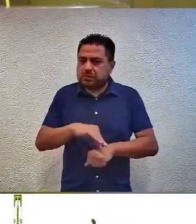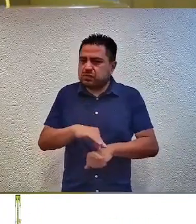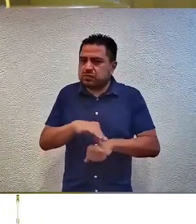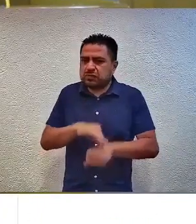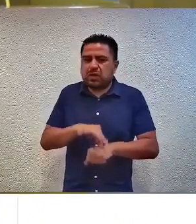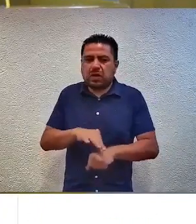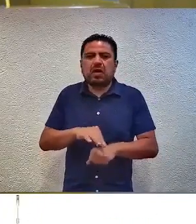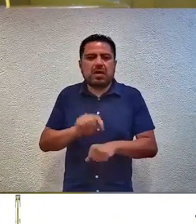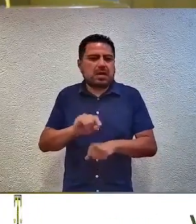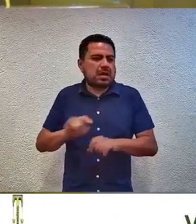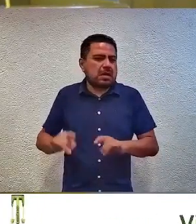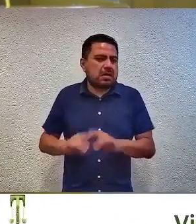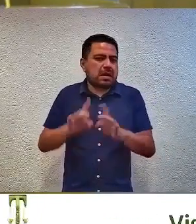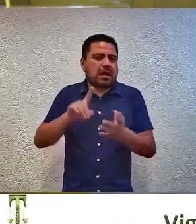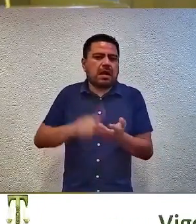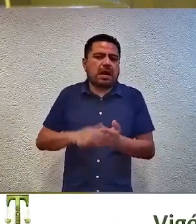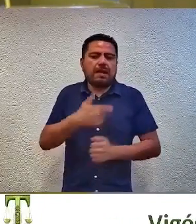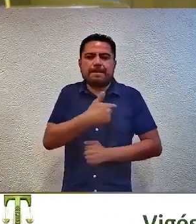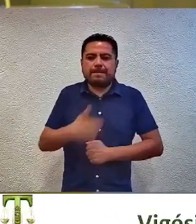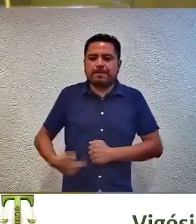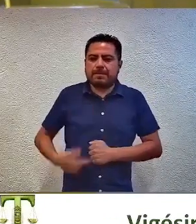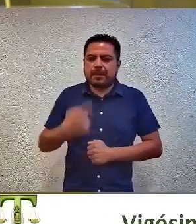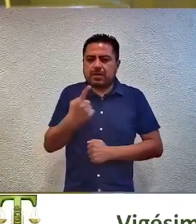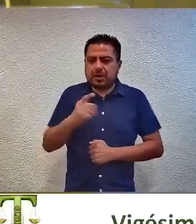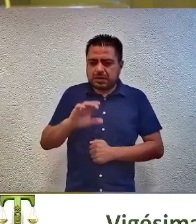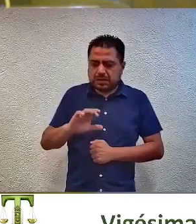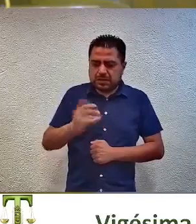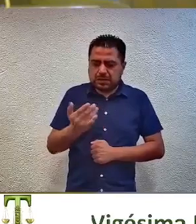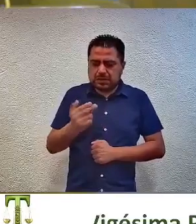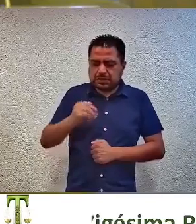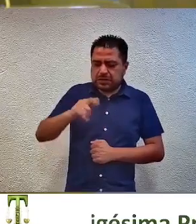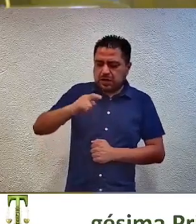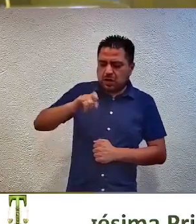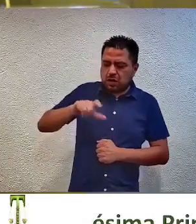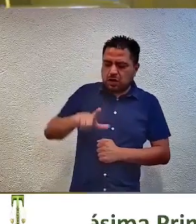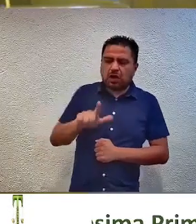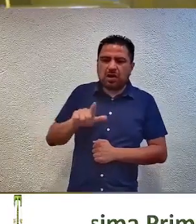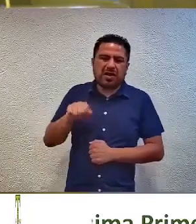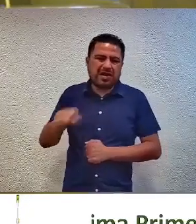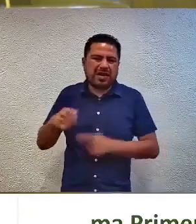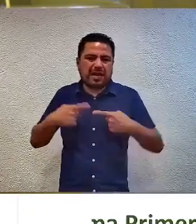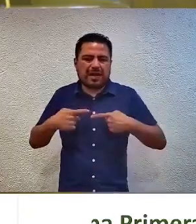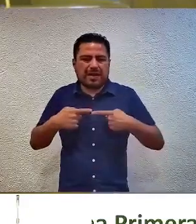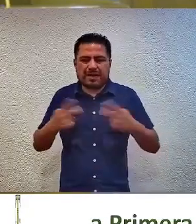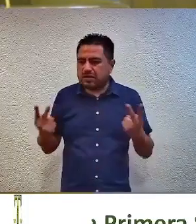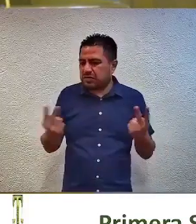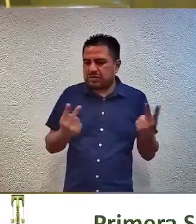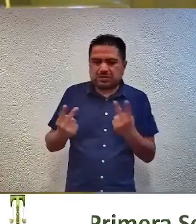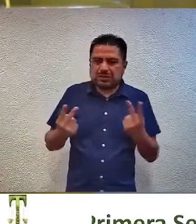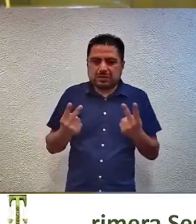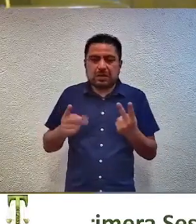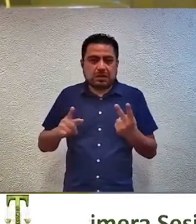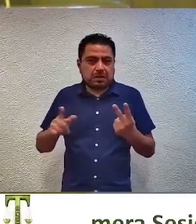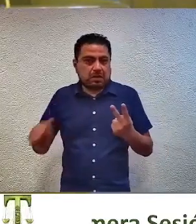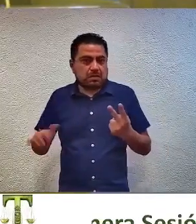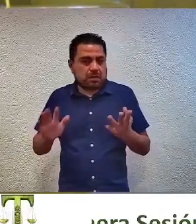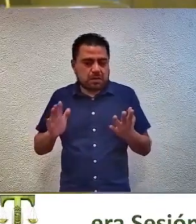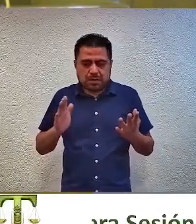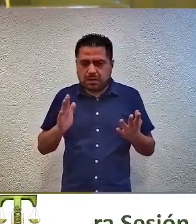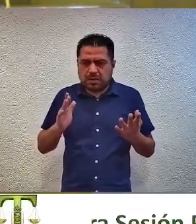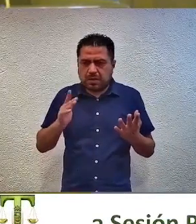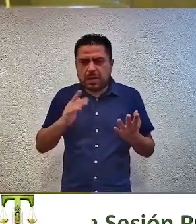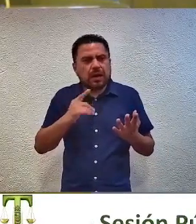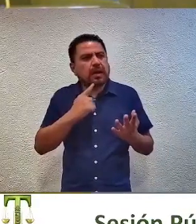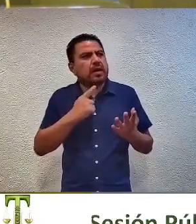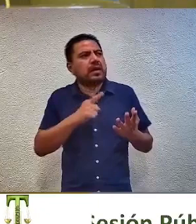una coincidencia en uno de los apellidos, Chinol, de la ciudadana en cuestión y la promovente, lo que, concatenado, relacionado a la propia